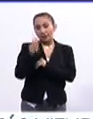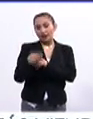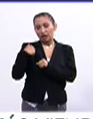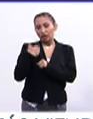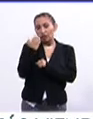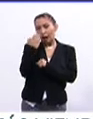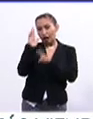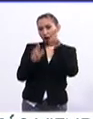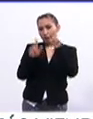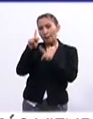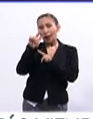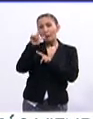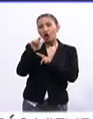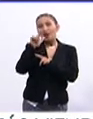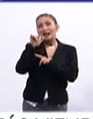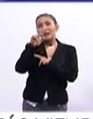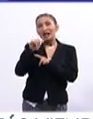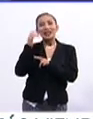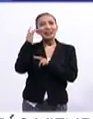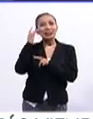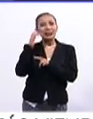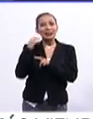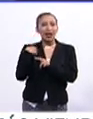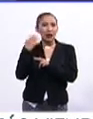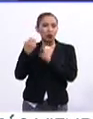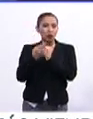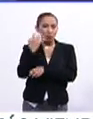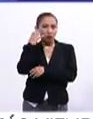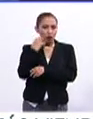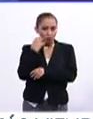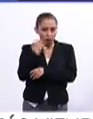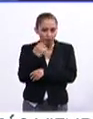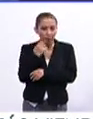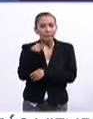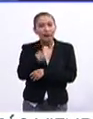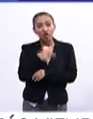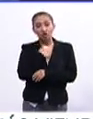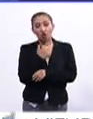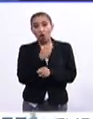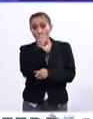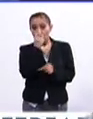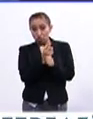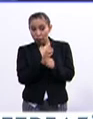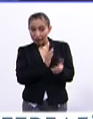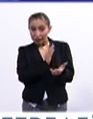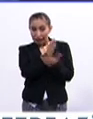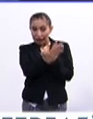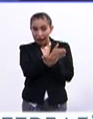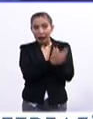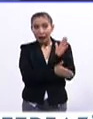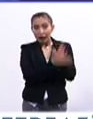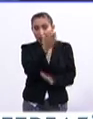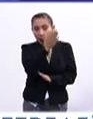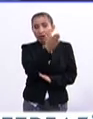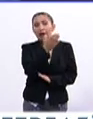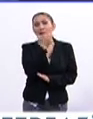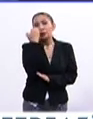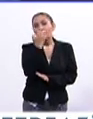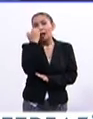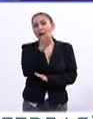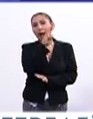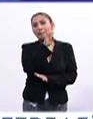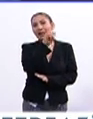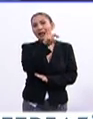de la Escuela Normal Pablo Olivas de Sabinas Hidalgo, Nuevo León. Pero tuve la oportunidad de irme a la